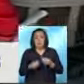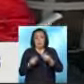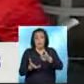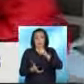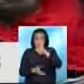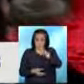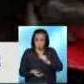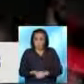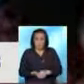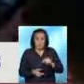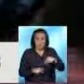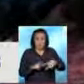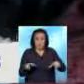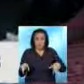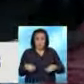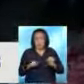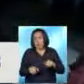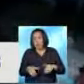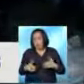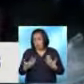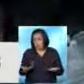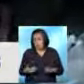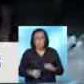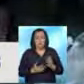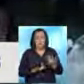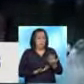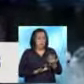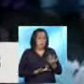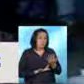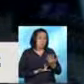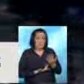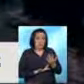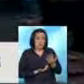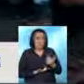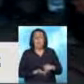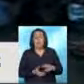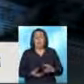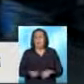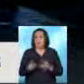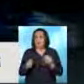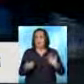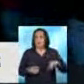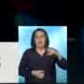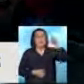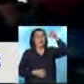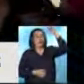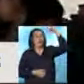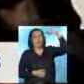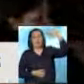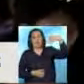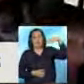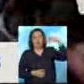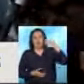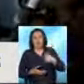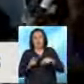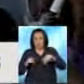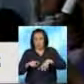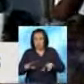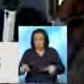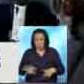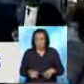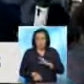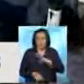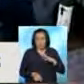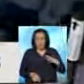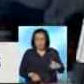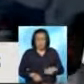agua en estos lugares para que puedan tener una espera mejor debido al inclemente sol que se está sintiendo en este punto del